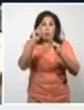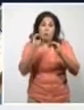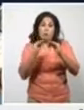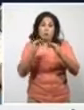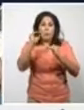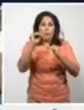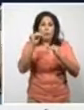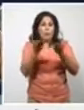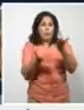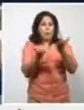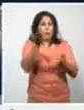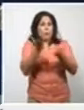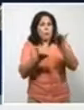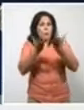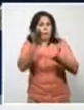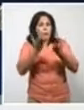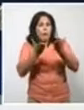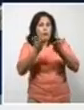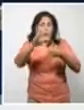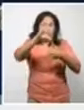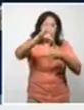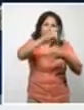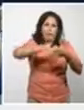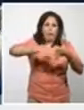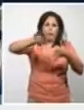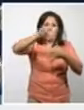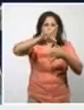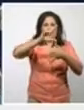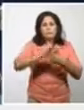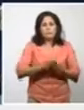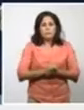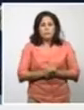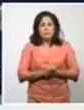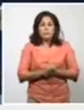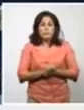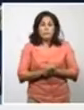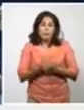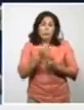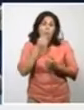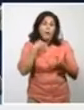con la tasa de la región de las Américas, tasas de letalidad.